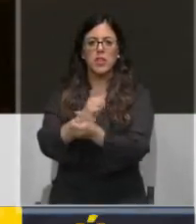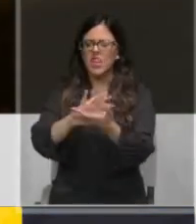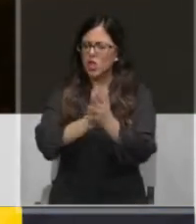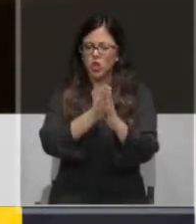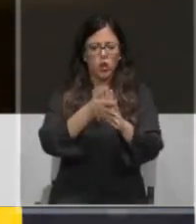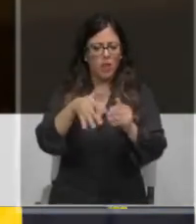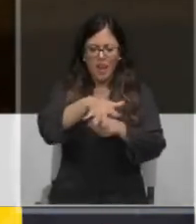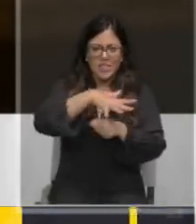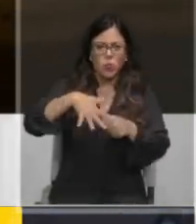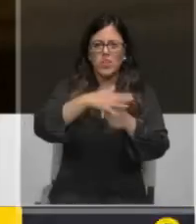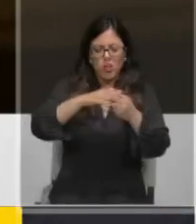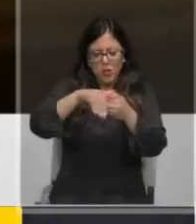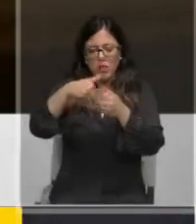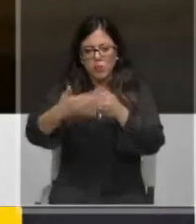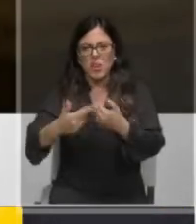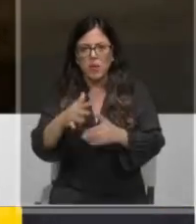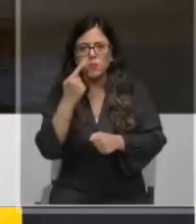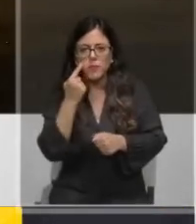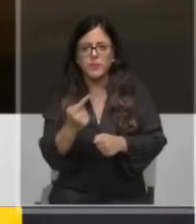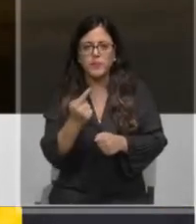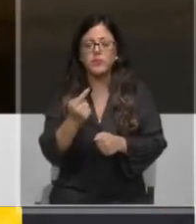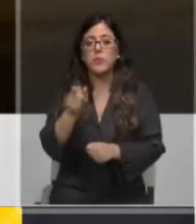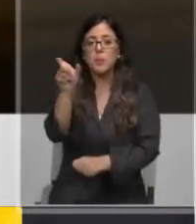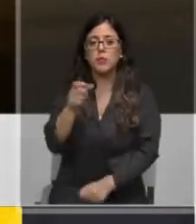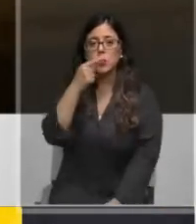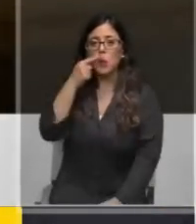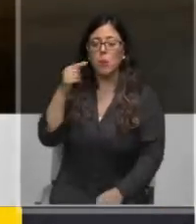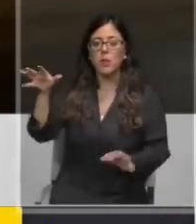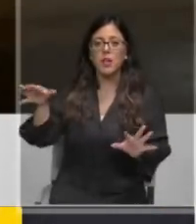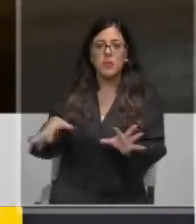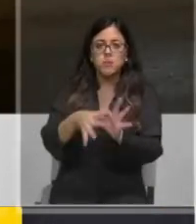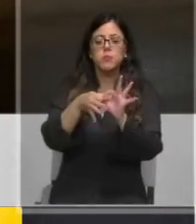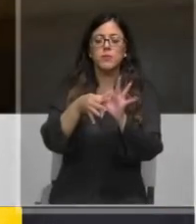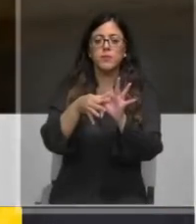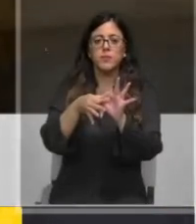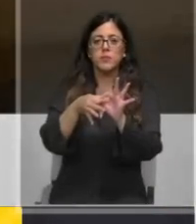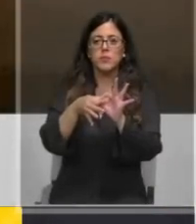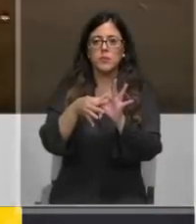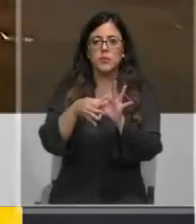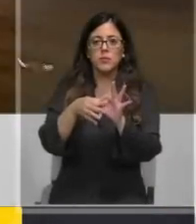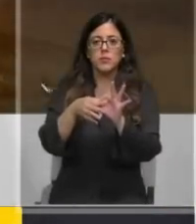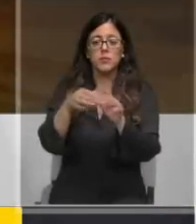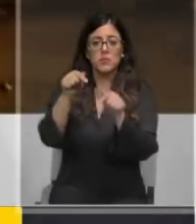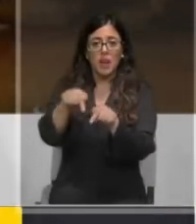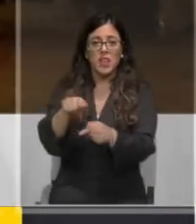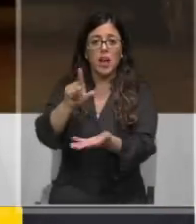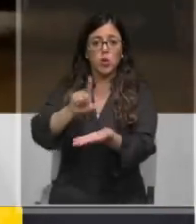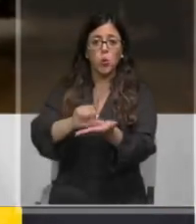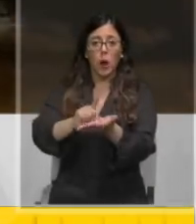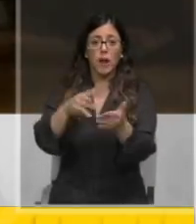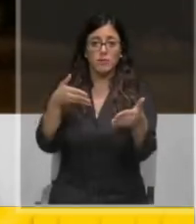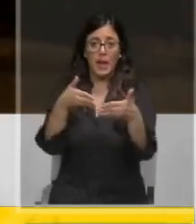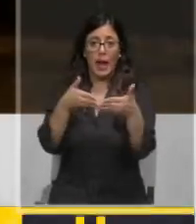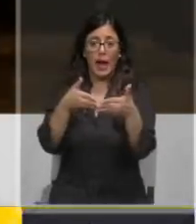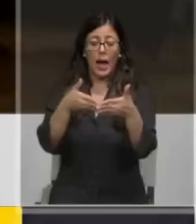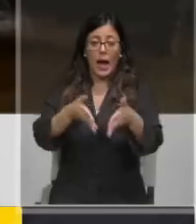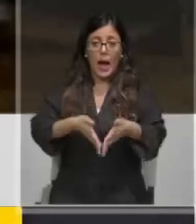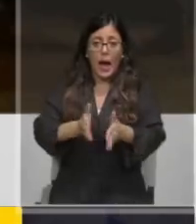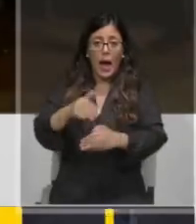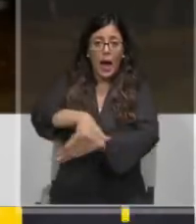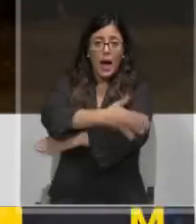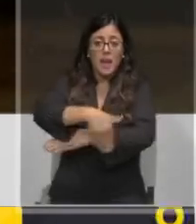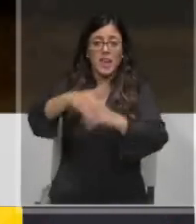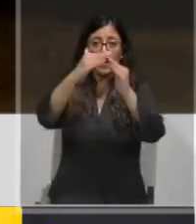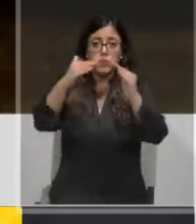hemos ido conociendo este hombre está vinculado posicionado en este lugar en coquimbo con San Francisco en este domicilio